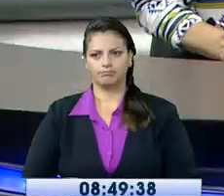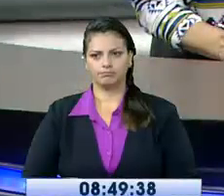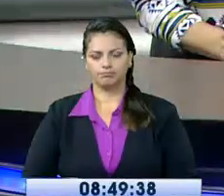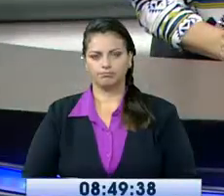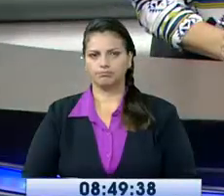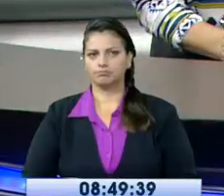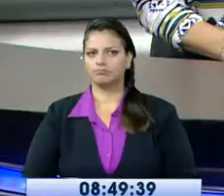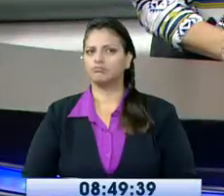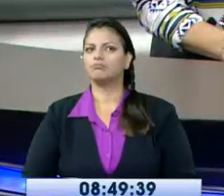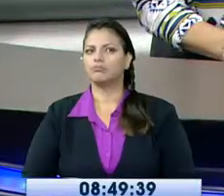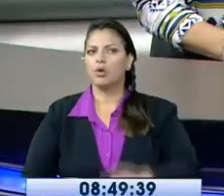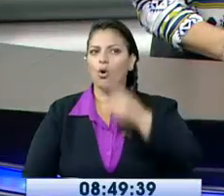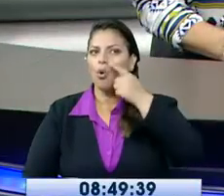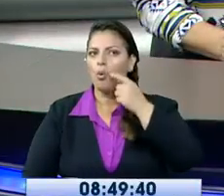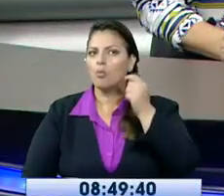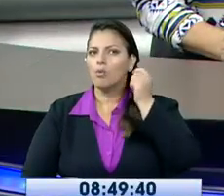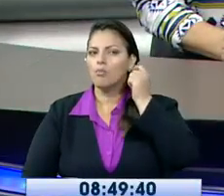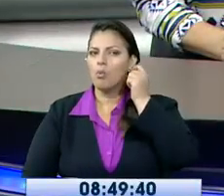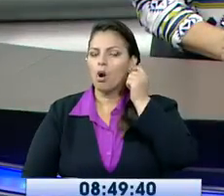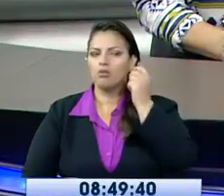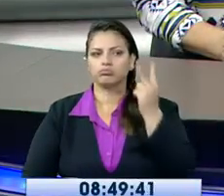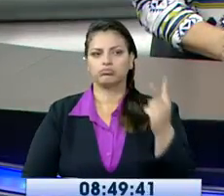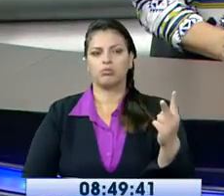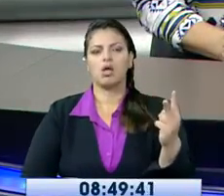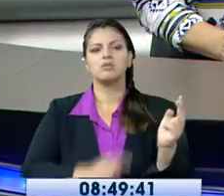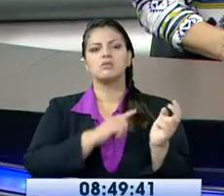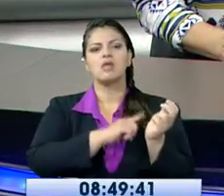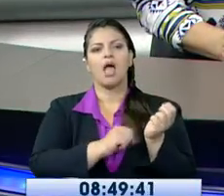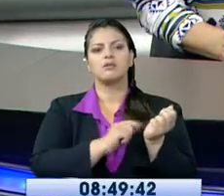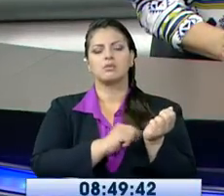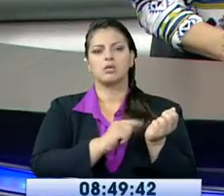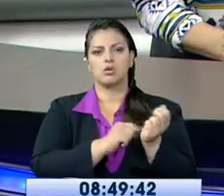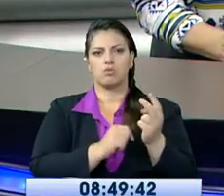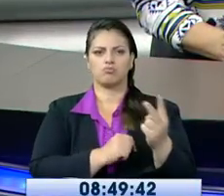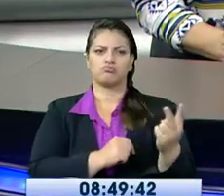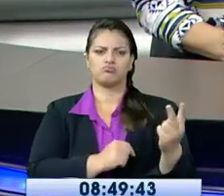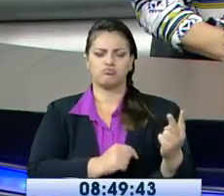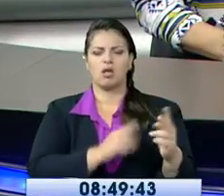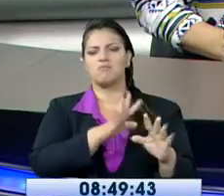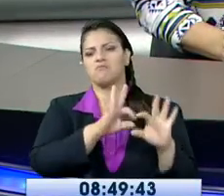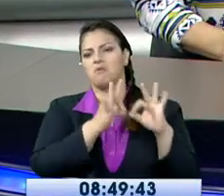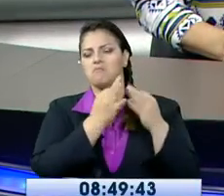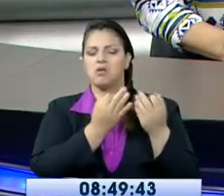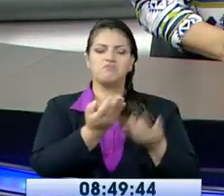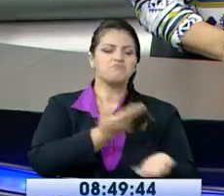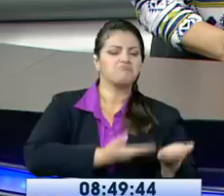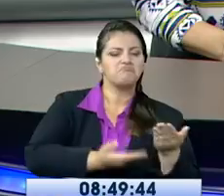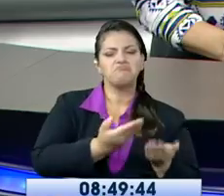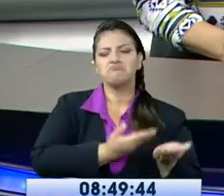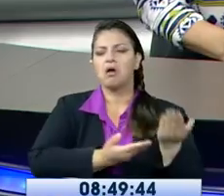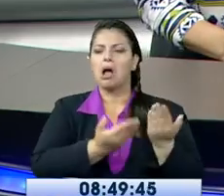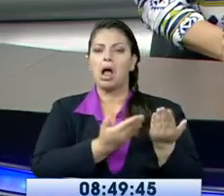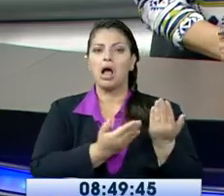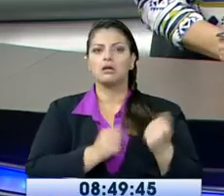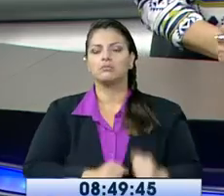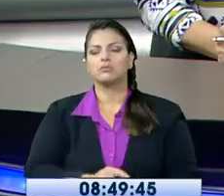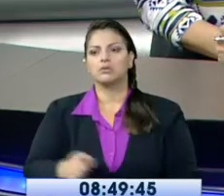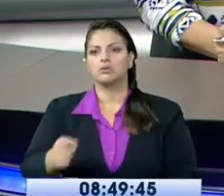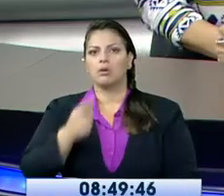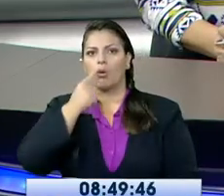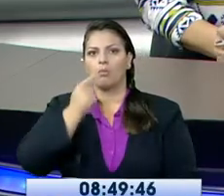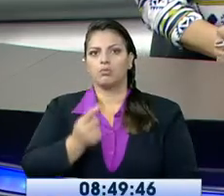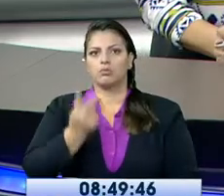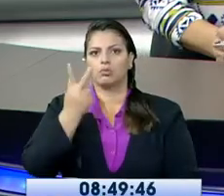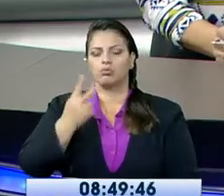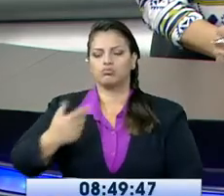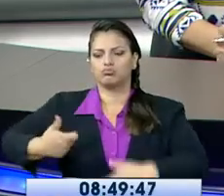presunto sicario que irrumpió en una vivienda en la que se realizaba una reunión familiar. Sucedió al suroeste de Guayaquil. El hombre falleció al